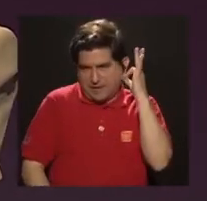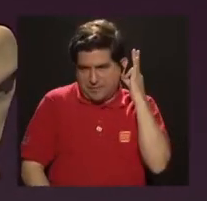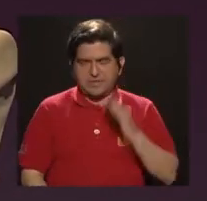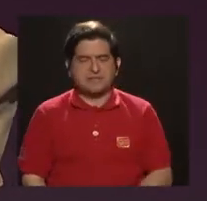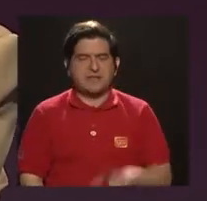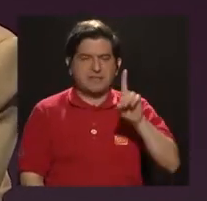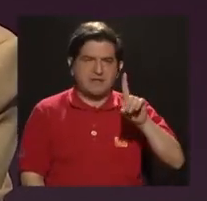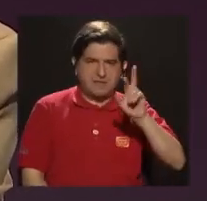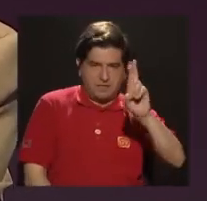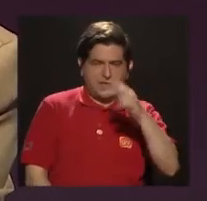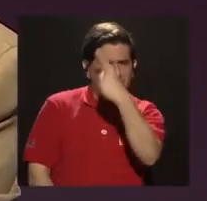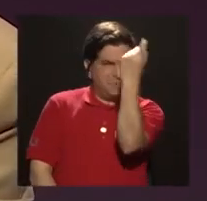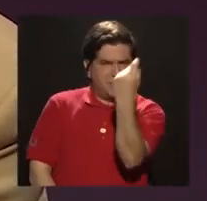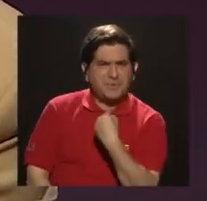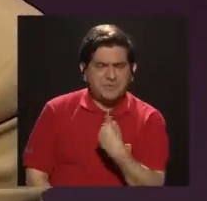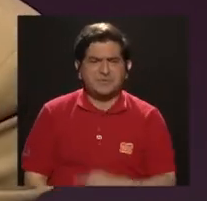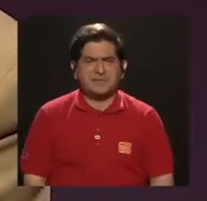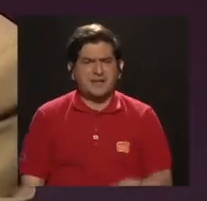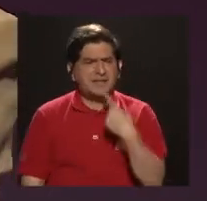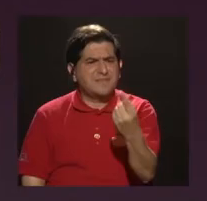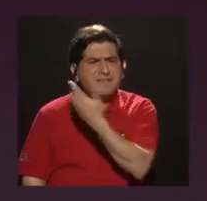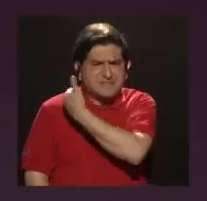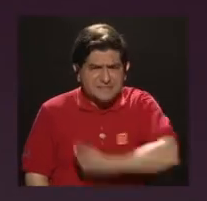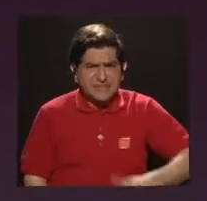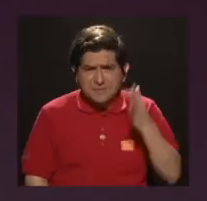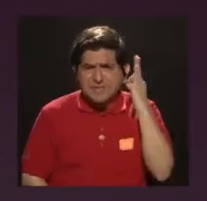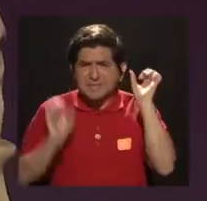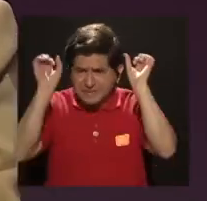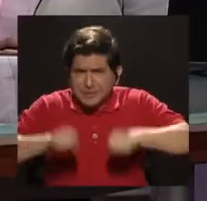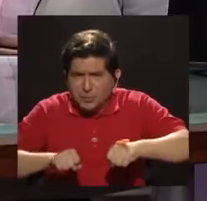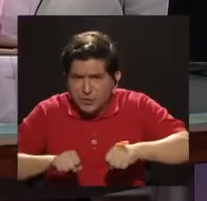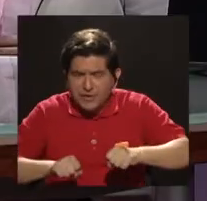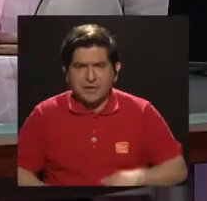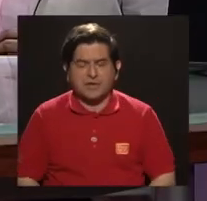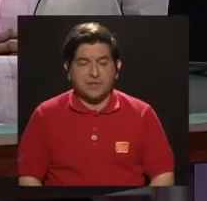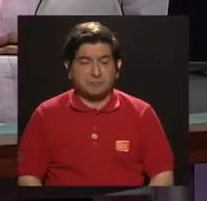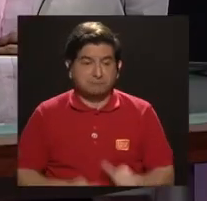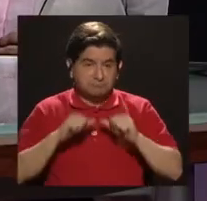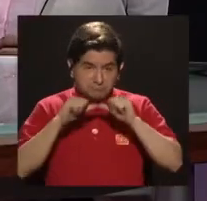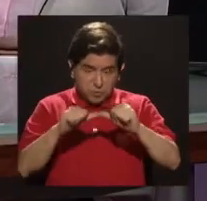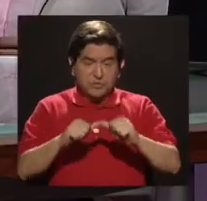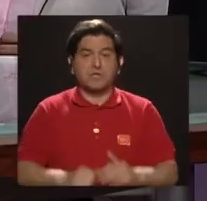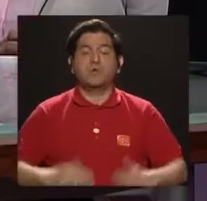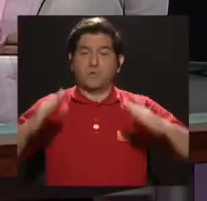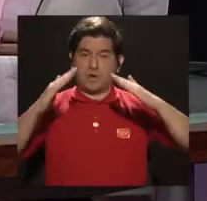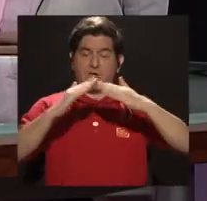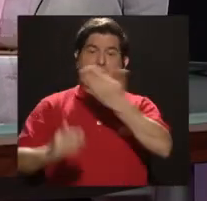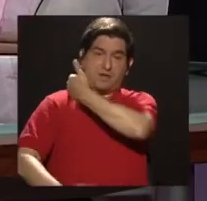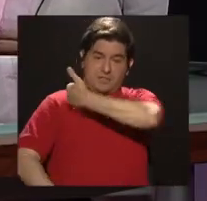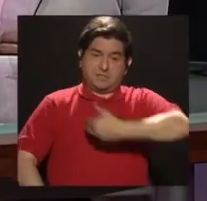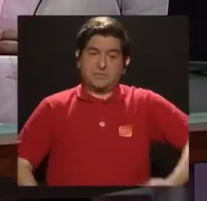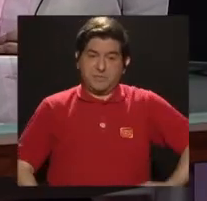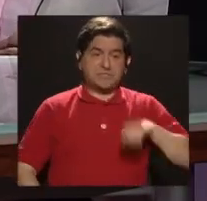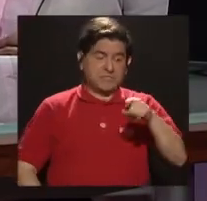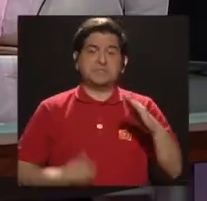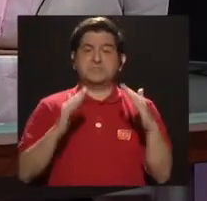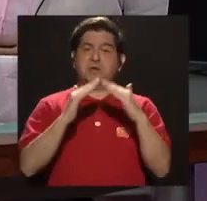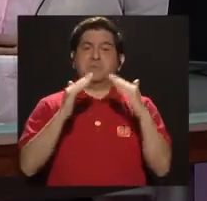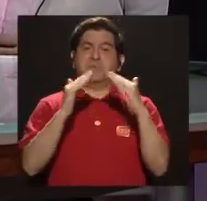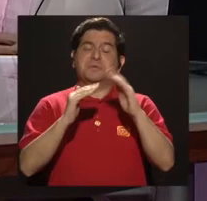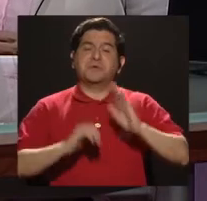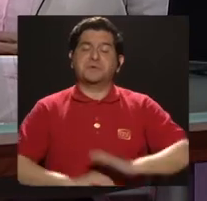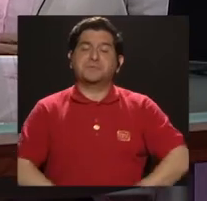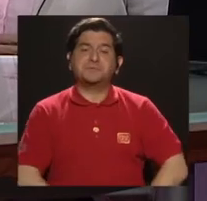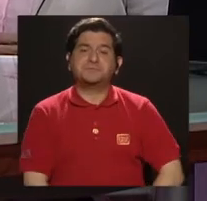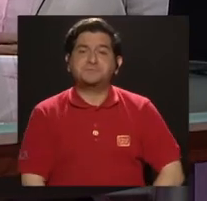kate ahora me preguntaba si todavía se le puede decir presidenta rousseff pero bueno todavía sigue viviendo en la casa presidencial que se denomina acá es alborada